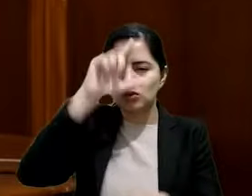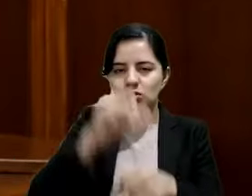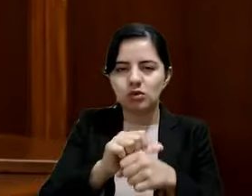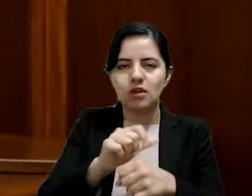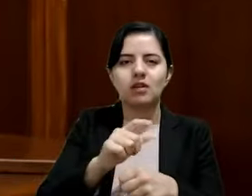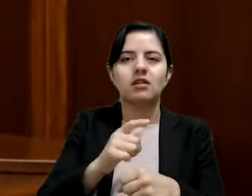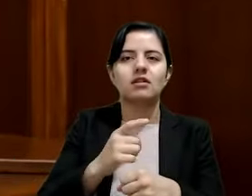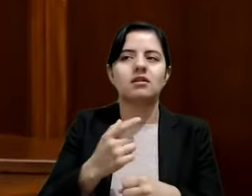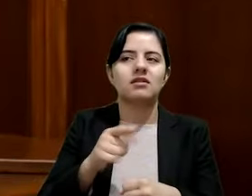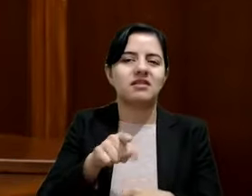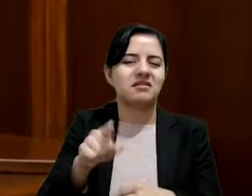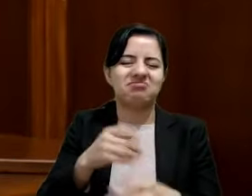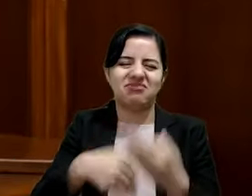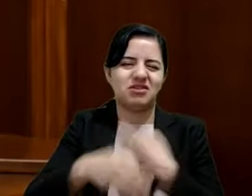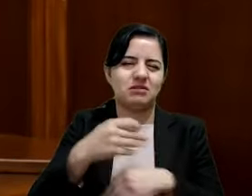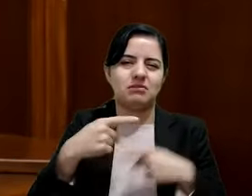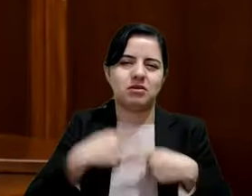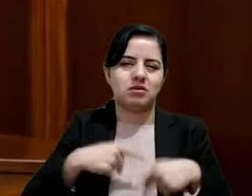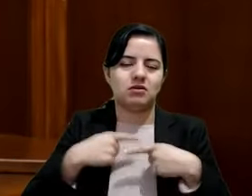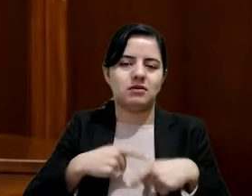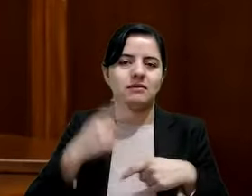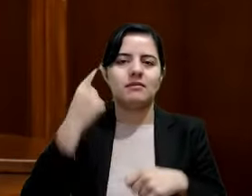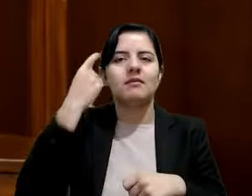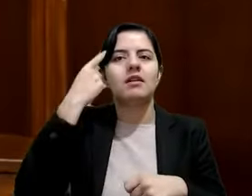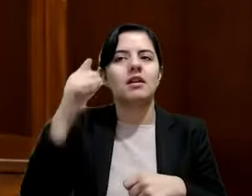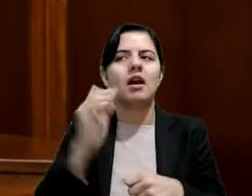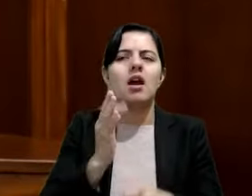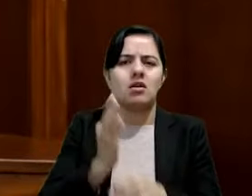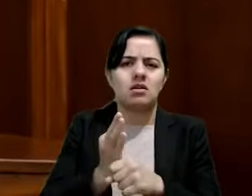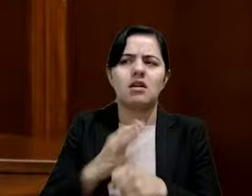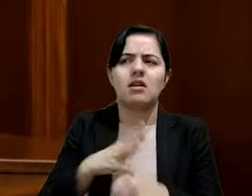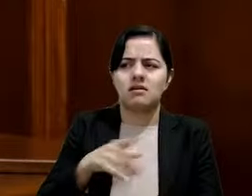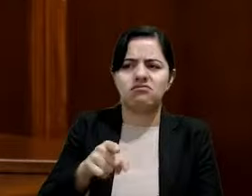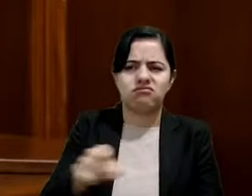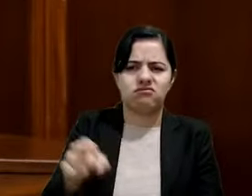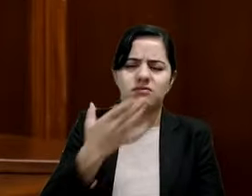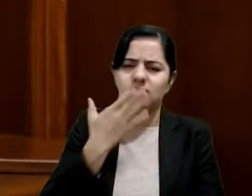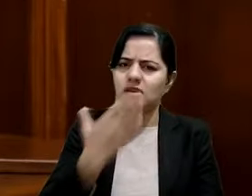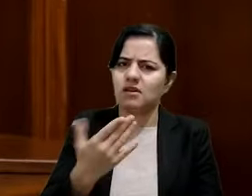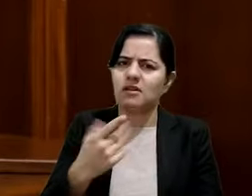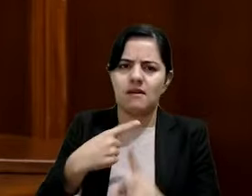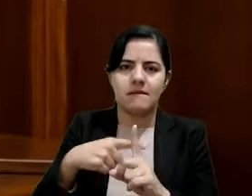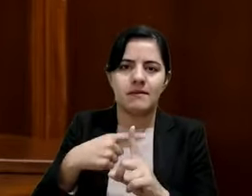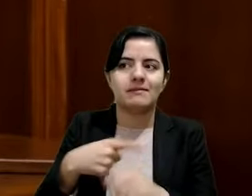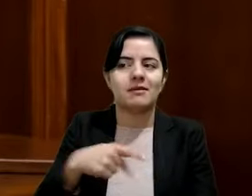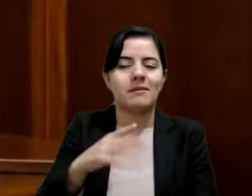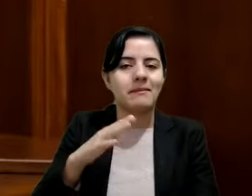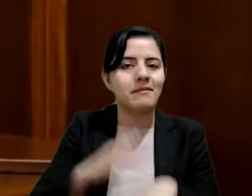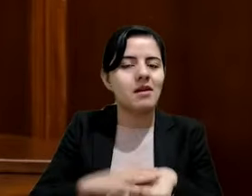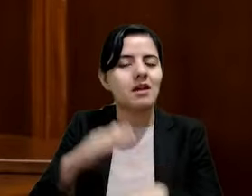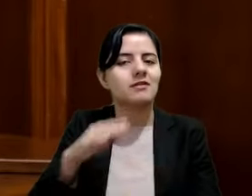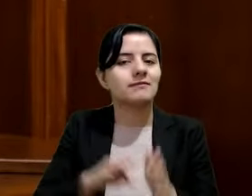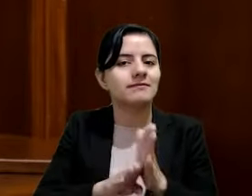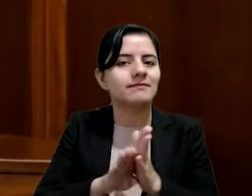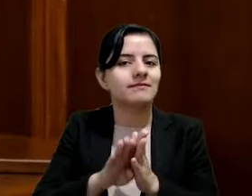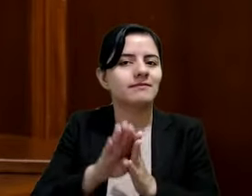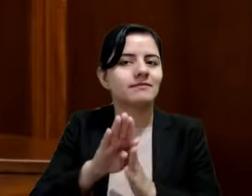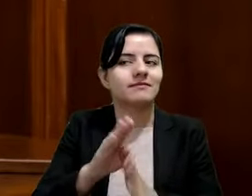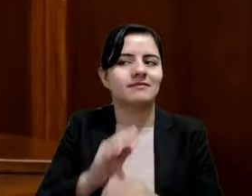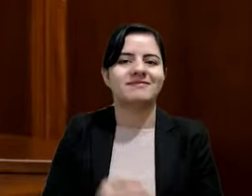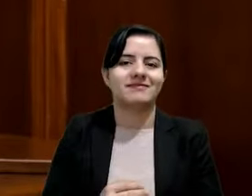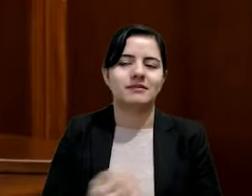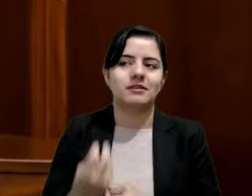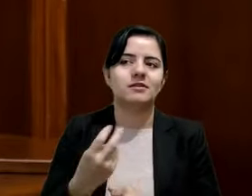allá de las eh resultados que hemos tenido Y pues muchas felicidades por bien caminar este